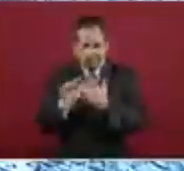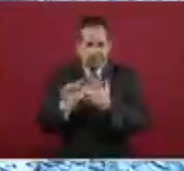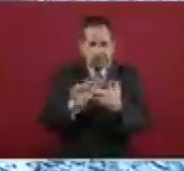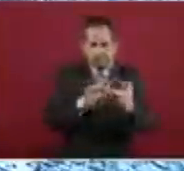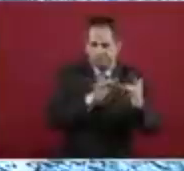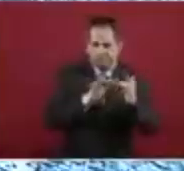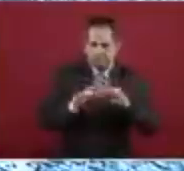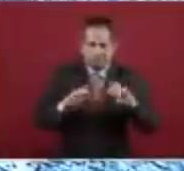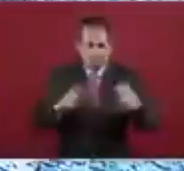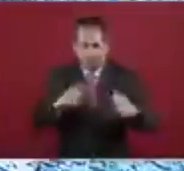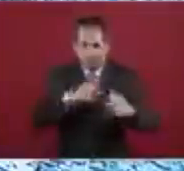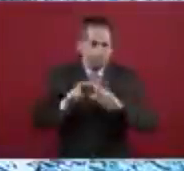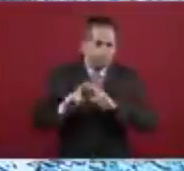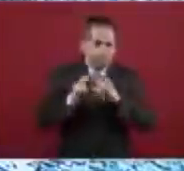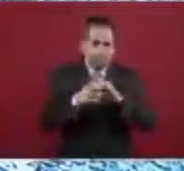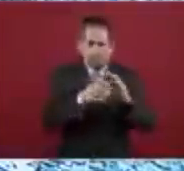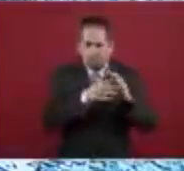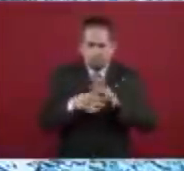nuestra unidad.